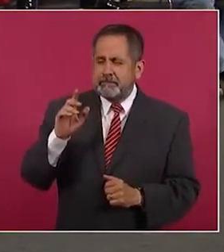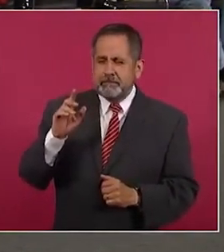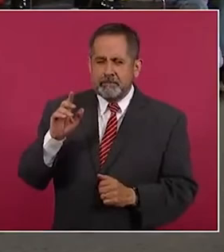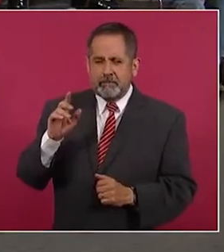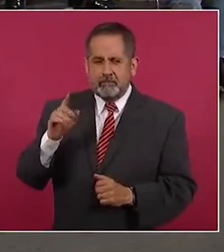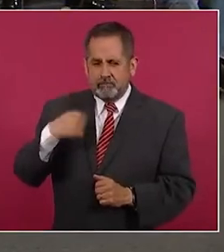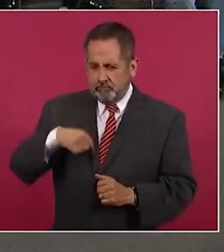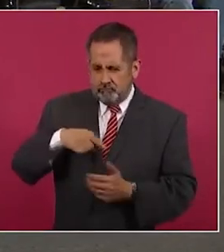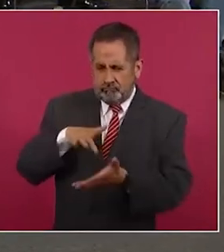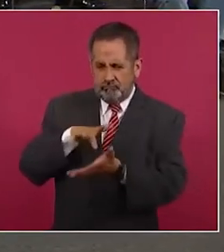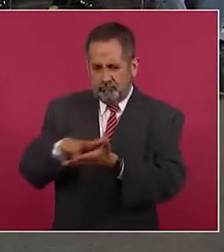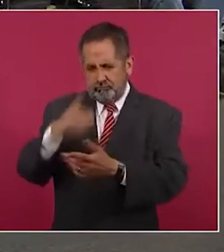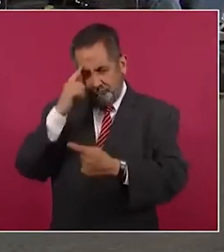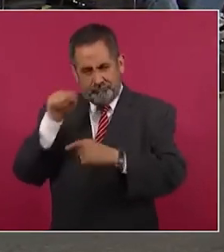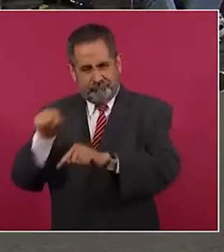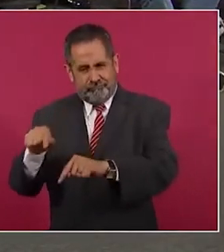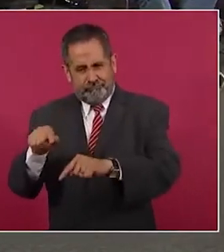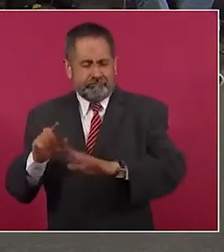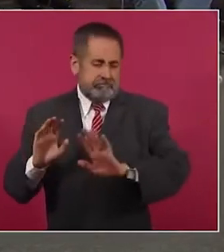lo apoyamos porque